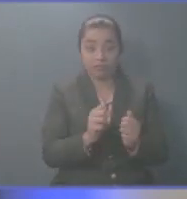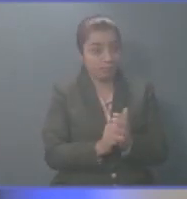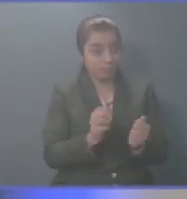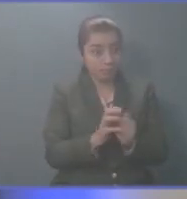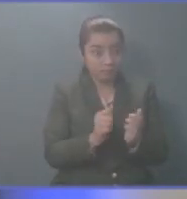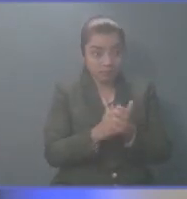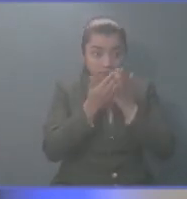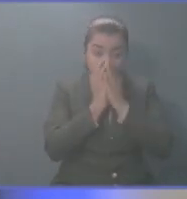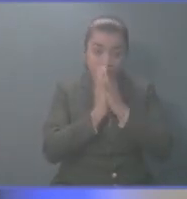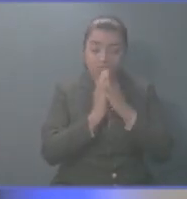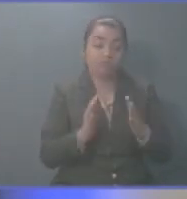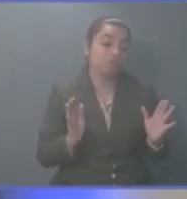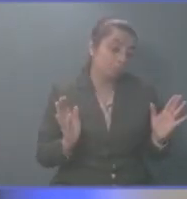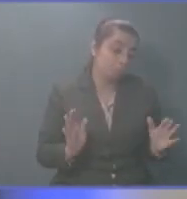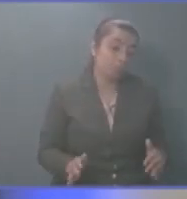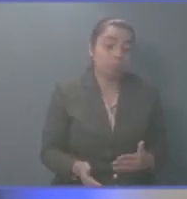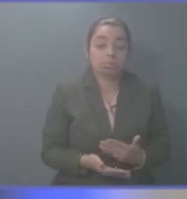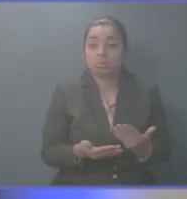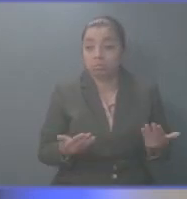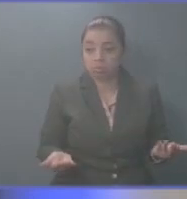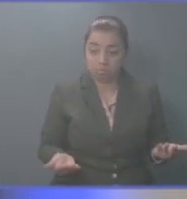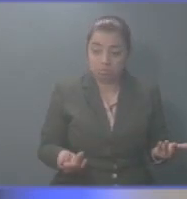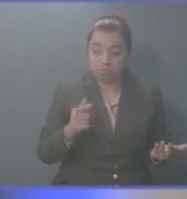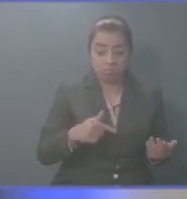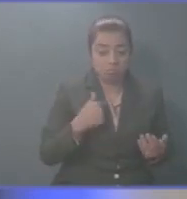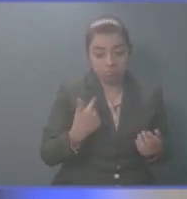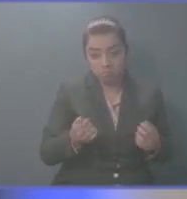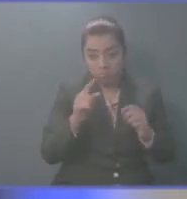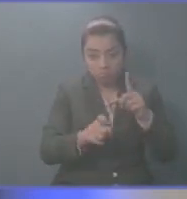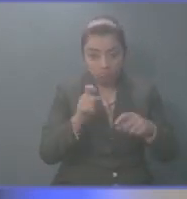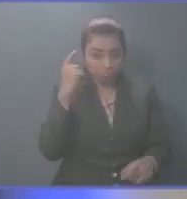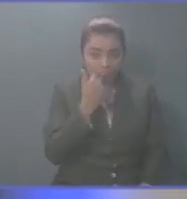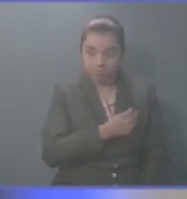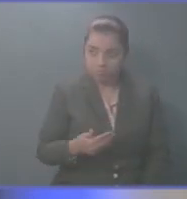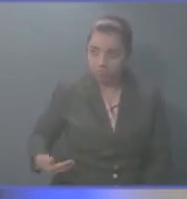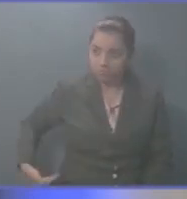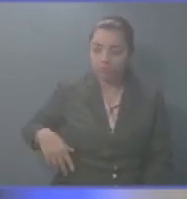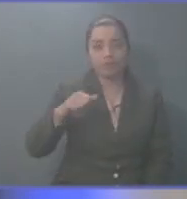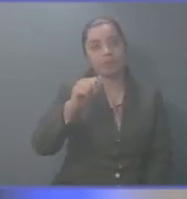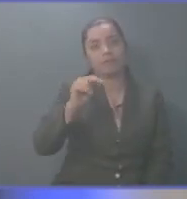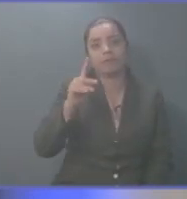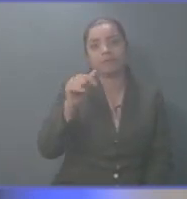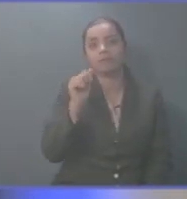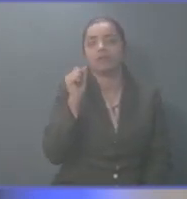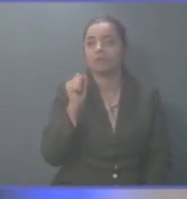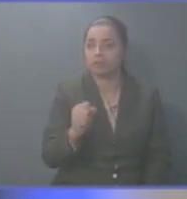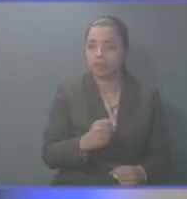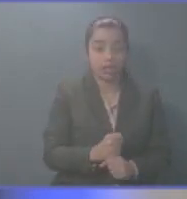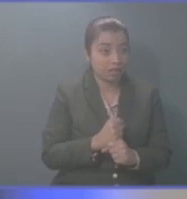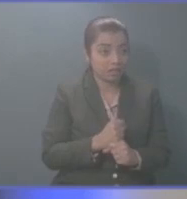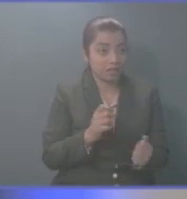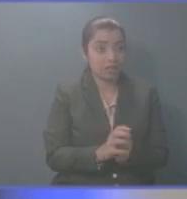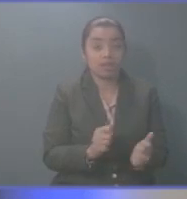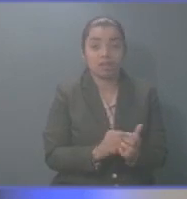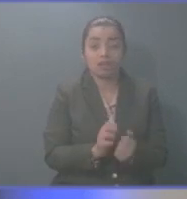a repetir. Sin embargo, cuando se le pregunta al presidente de ANDA si él puede garantizarle a la población que un problema